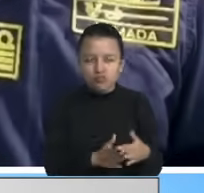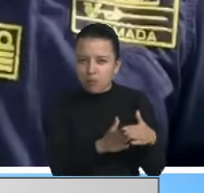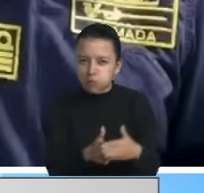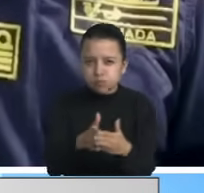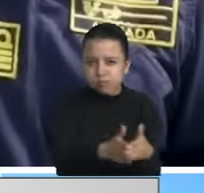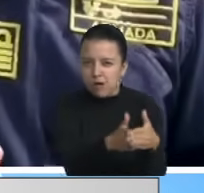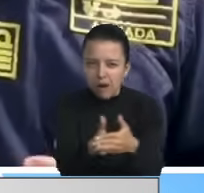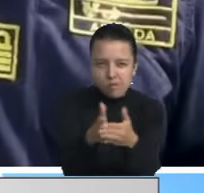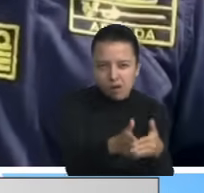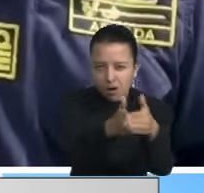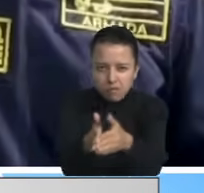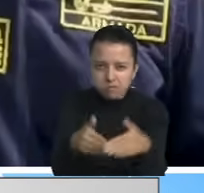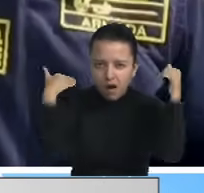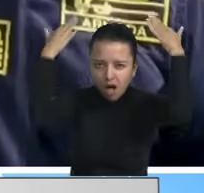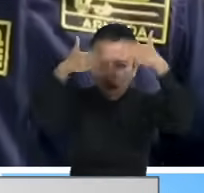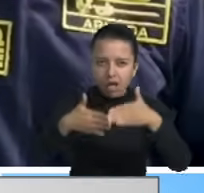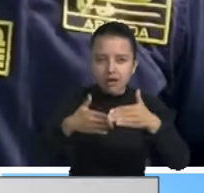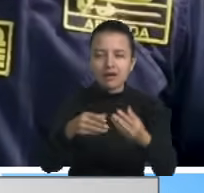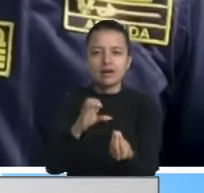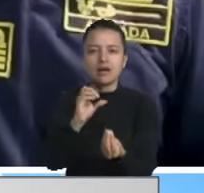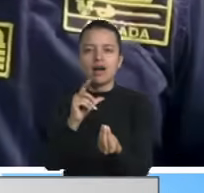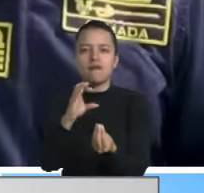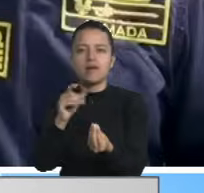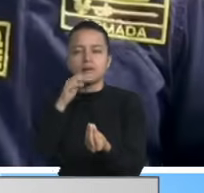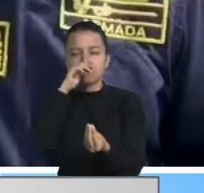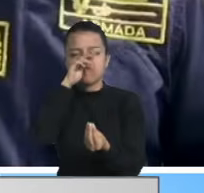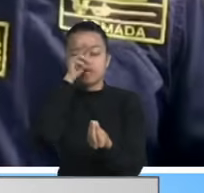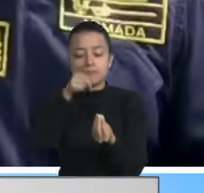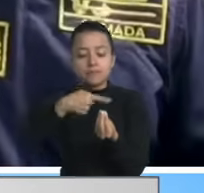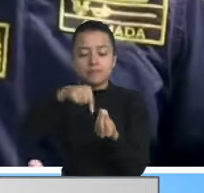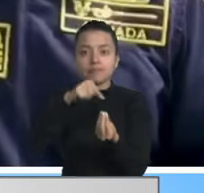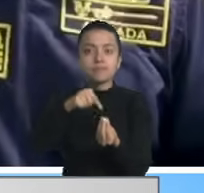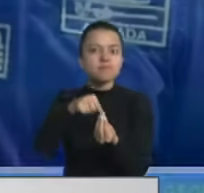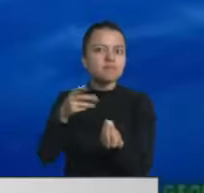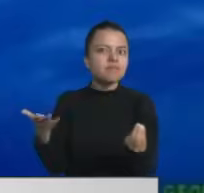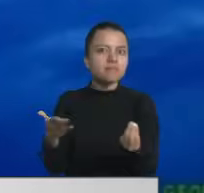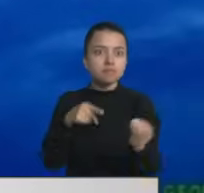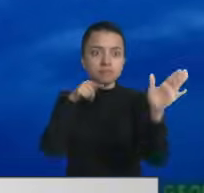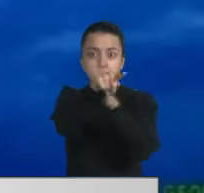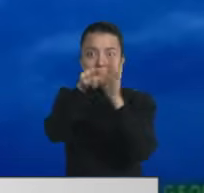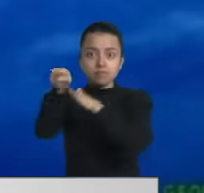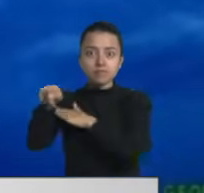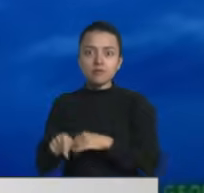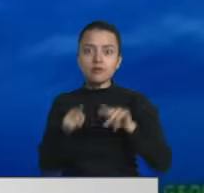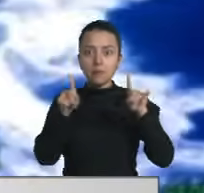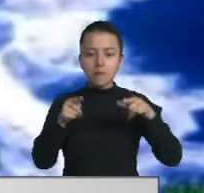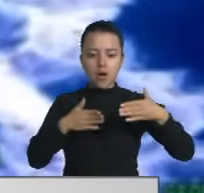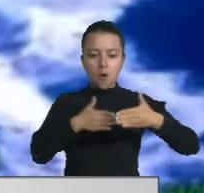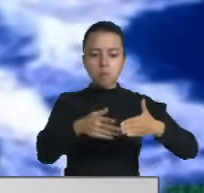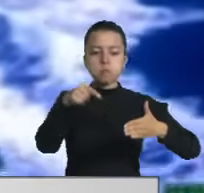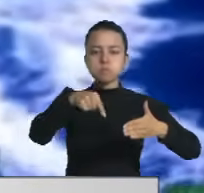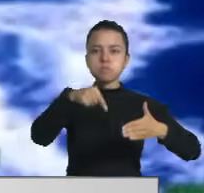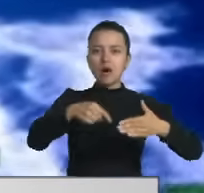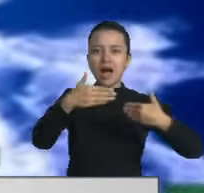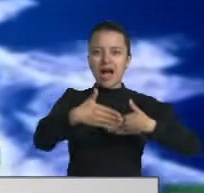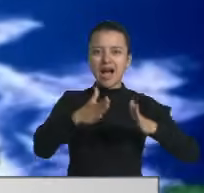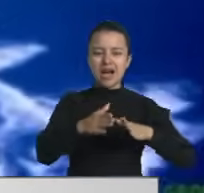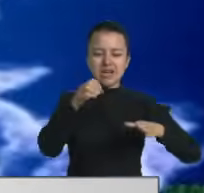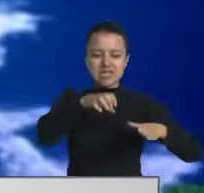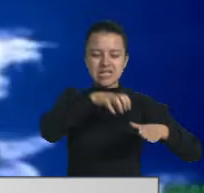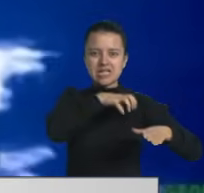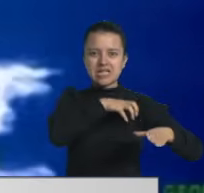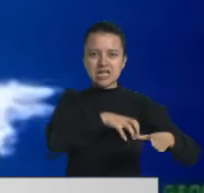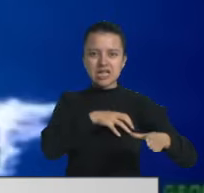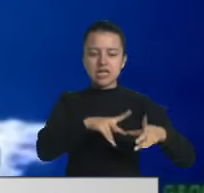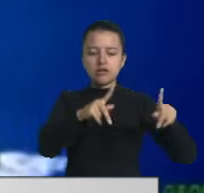sector denominado La Cabaña. Los tripulantes de la embarcación se dieron a la huida, sin embargo, se logró la recuperación del alijo y